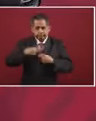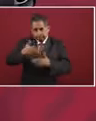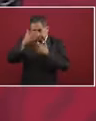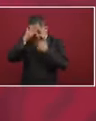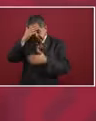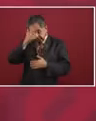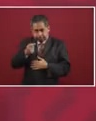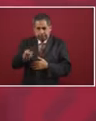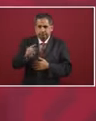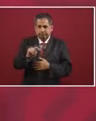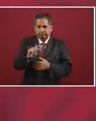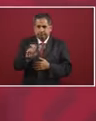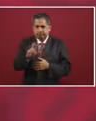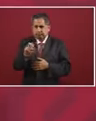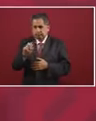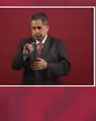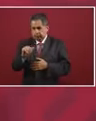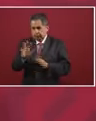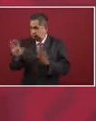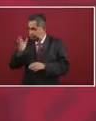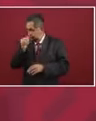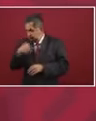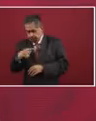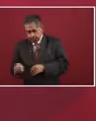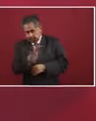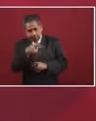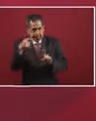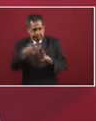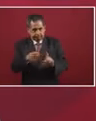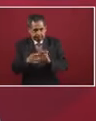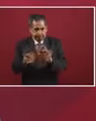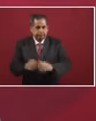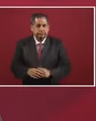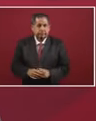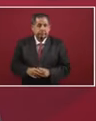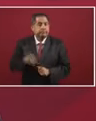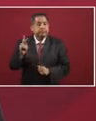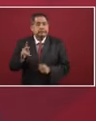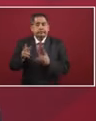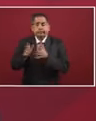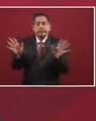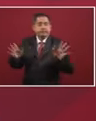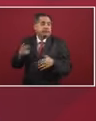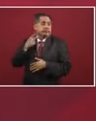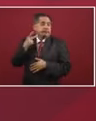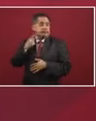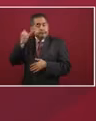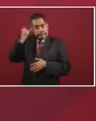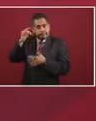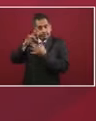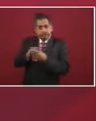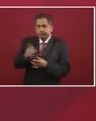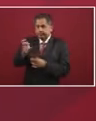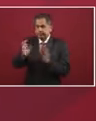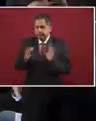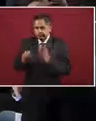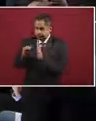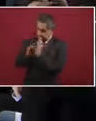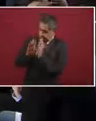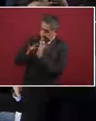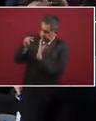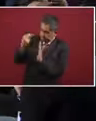considerados terroristas. Bueno, voy a preguntar sobre ese caso en particular, pero en general la política que estamos siguiendo es esa, que se